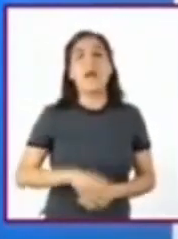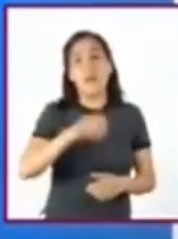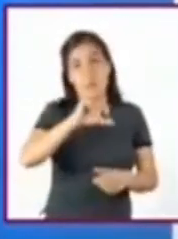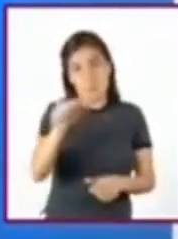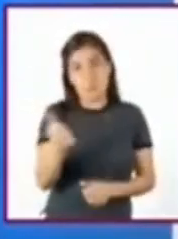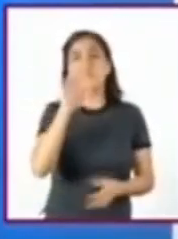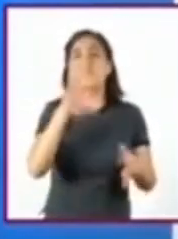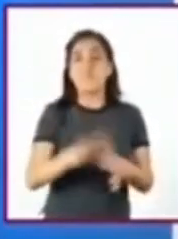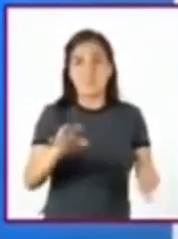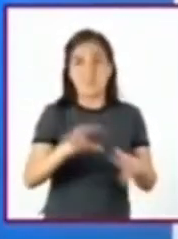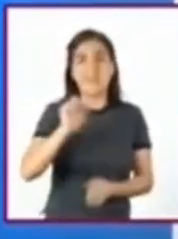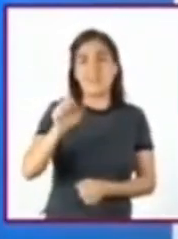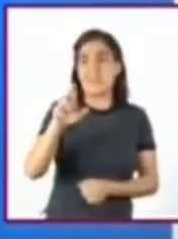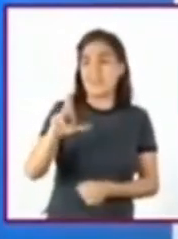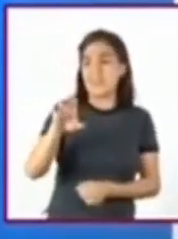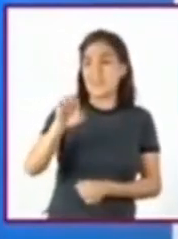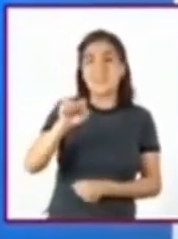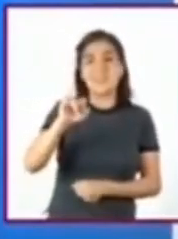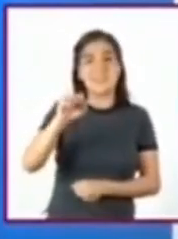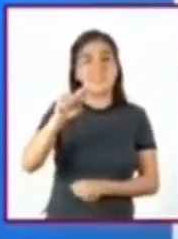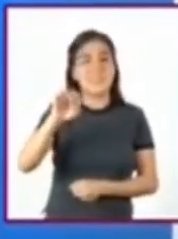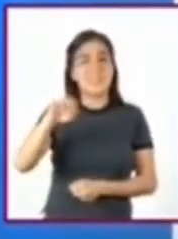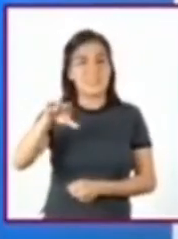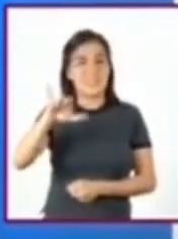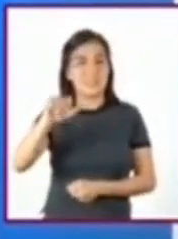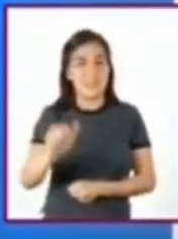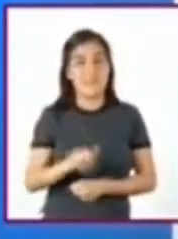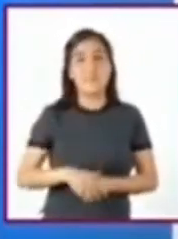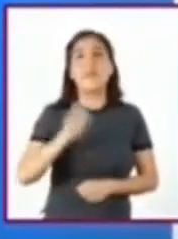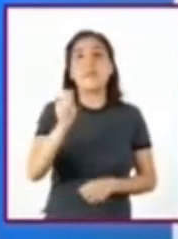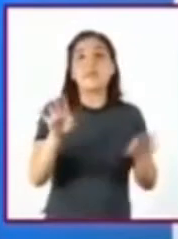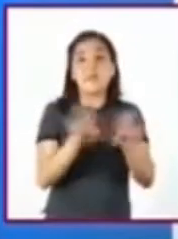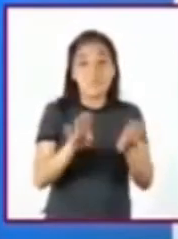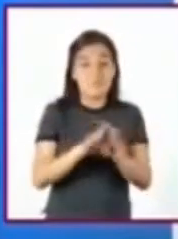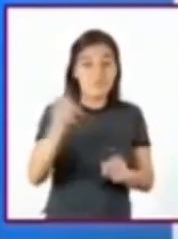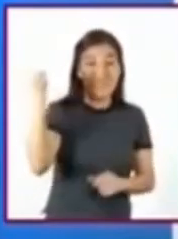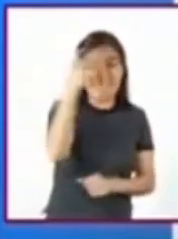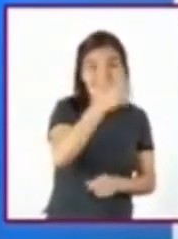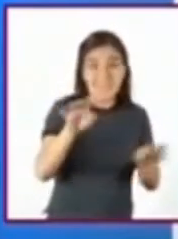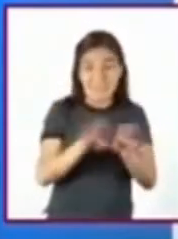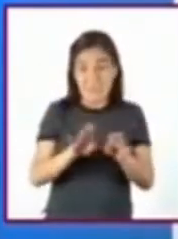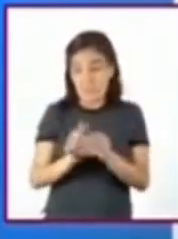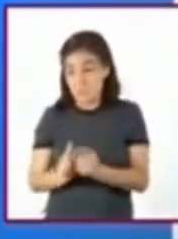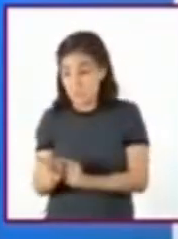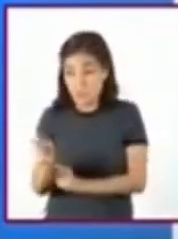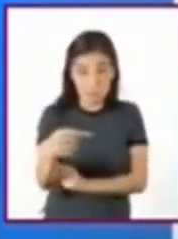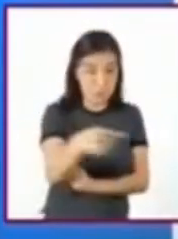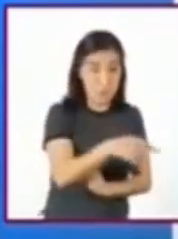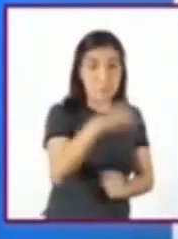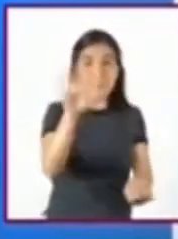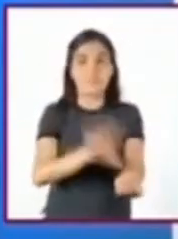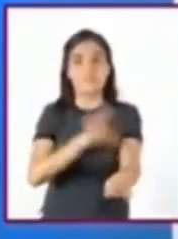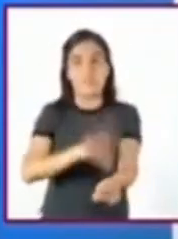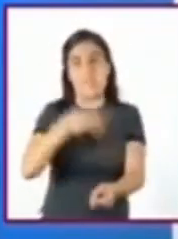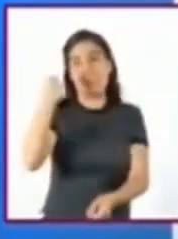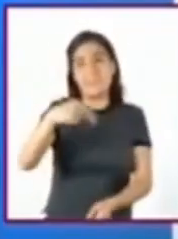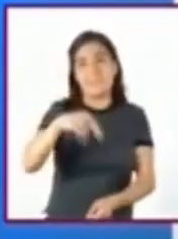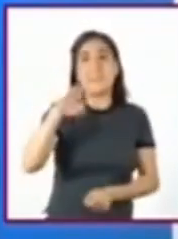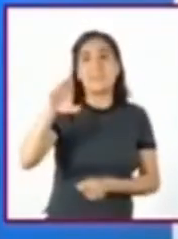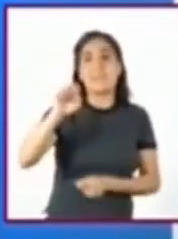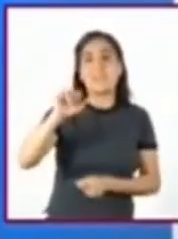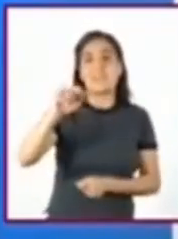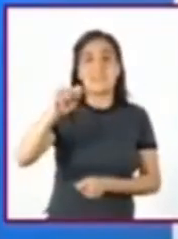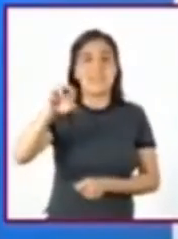las resistencias. A todo componente eléctrico que dificulte el flujo de corriente se le llama resistencia.